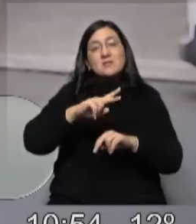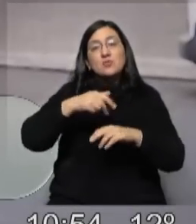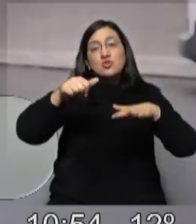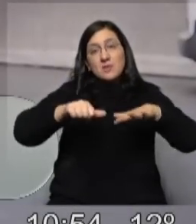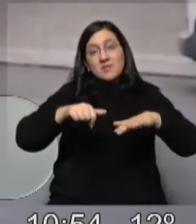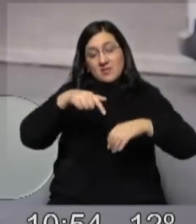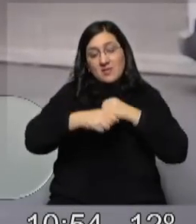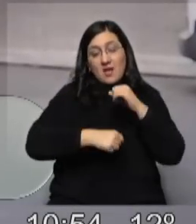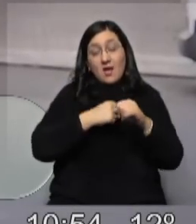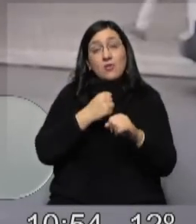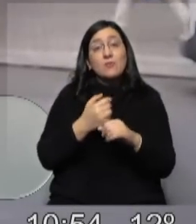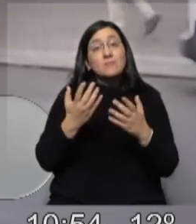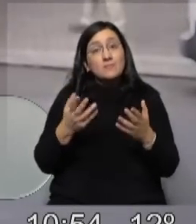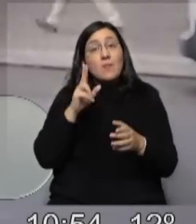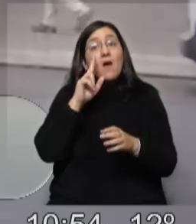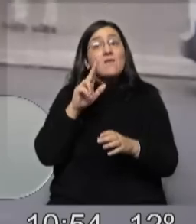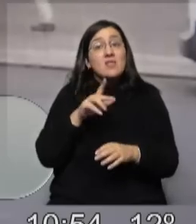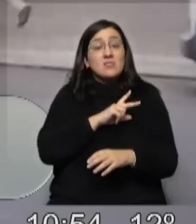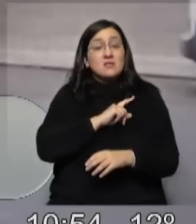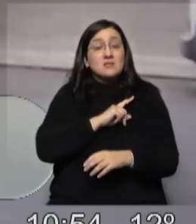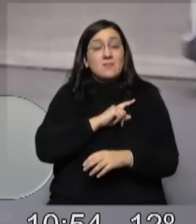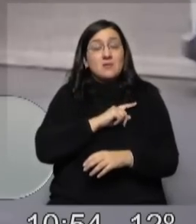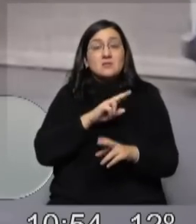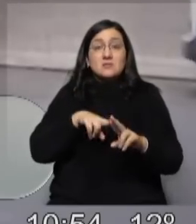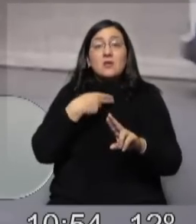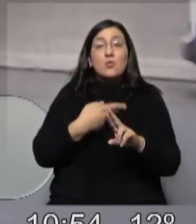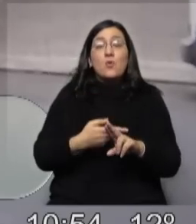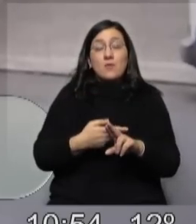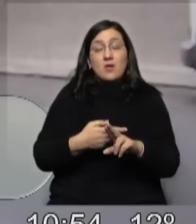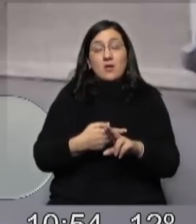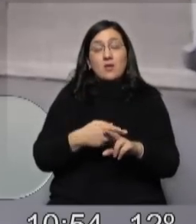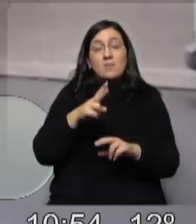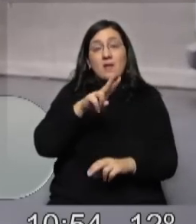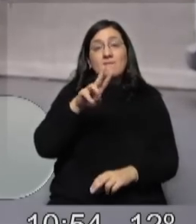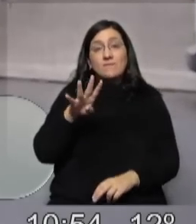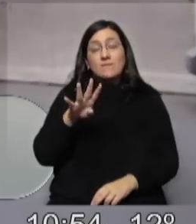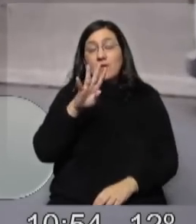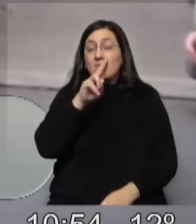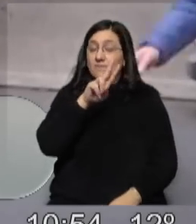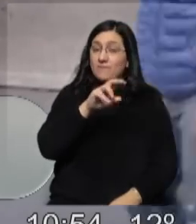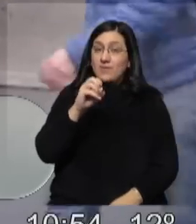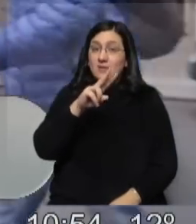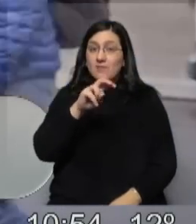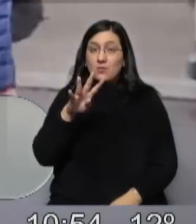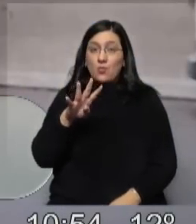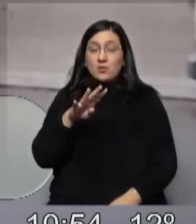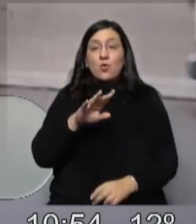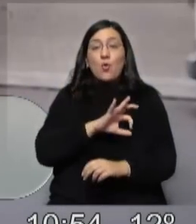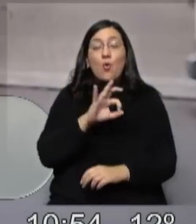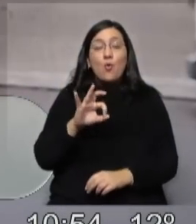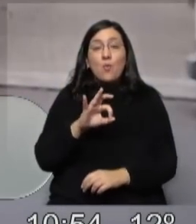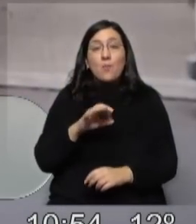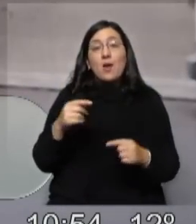año. Habrá que ver en diciembre si se le renueva para todo 2024 o a raíz de la polémica que se ha